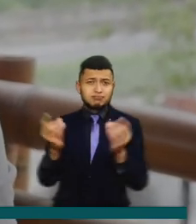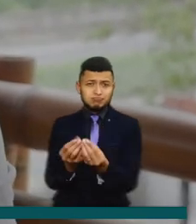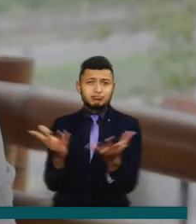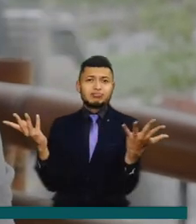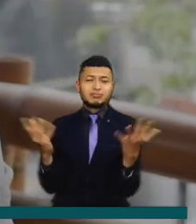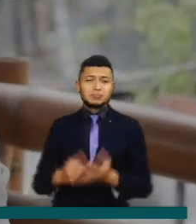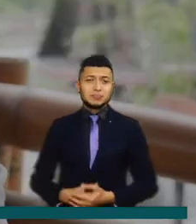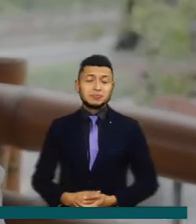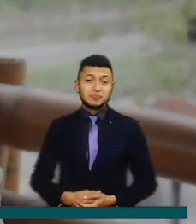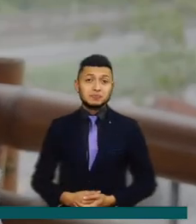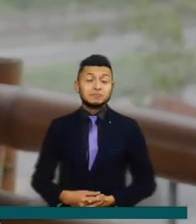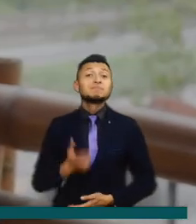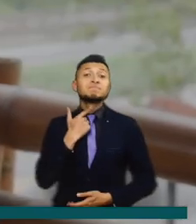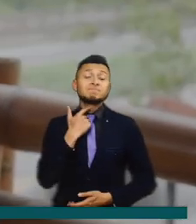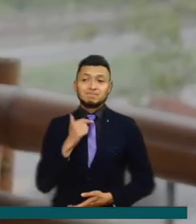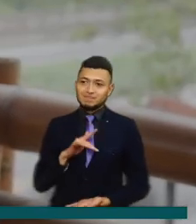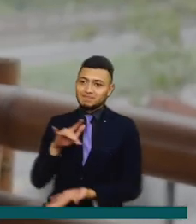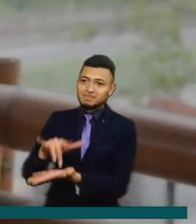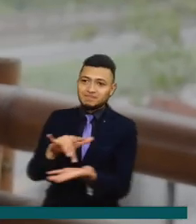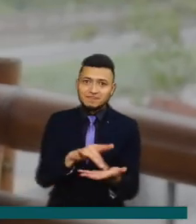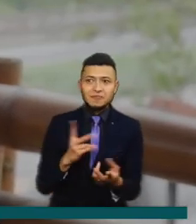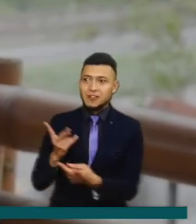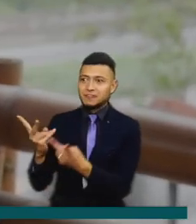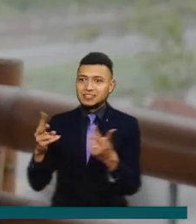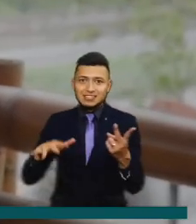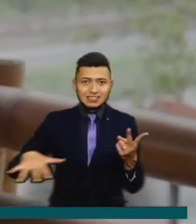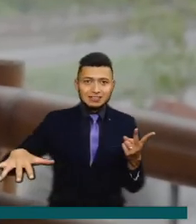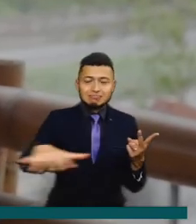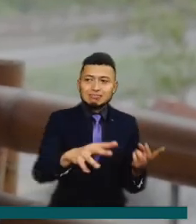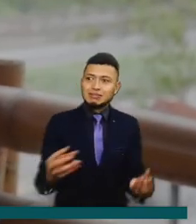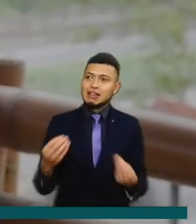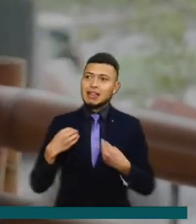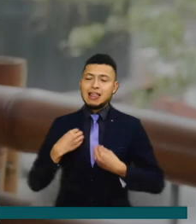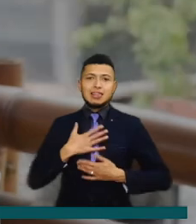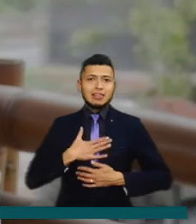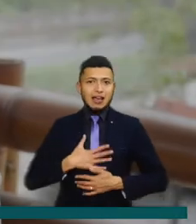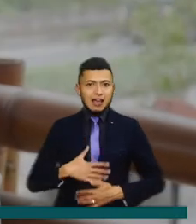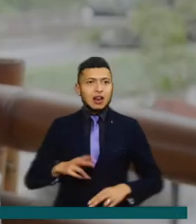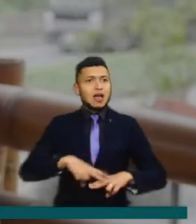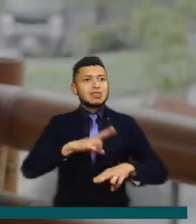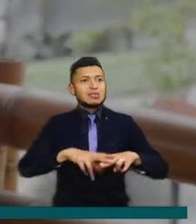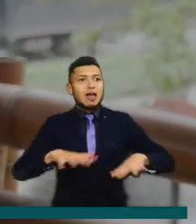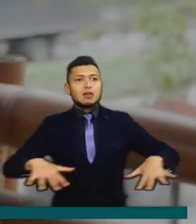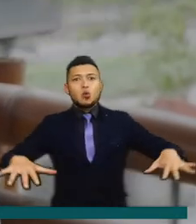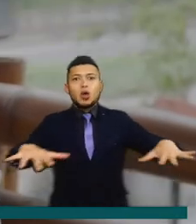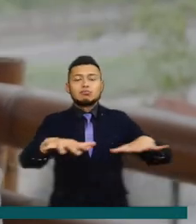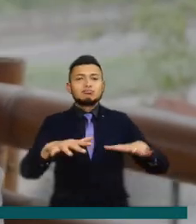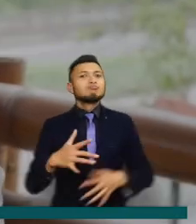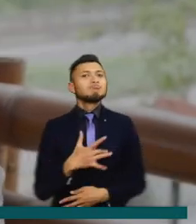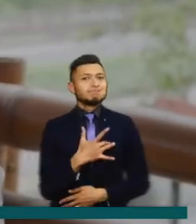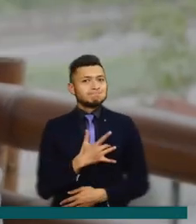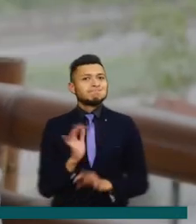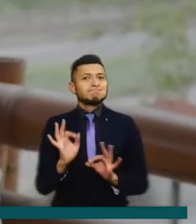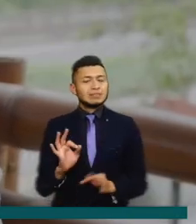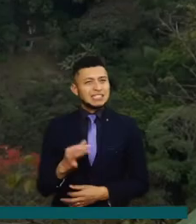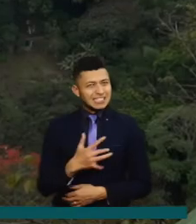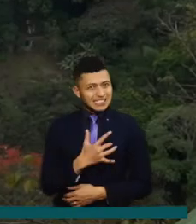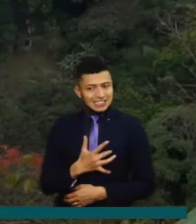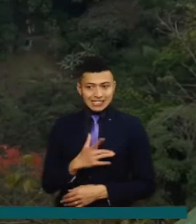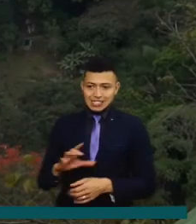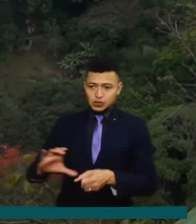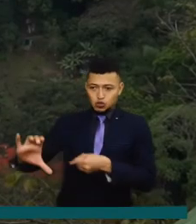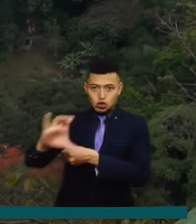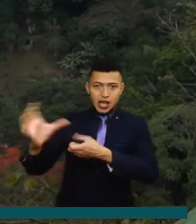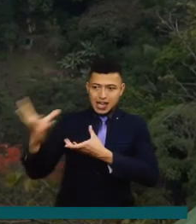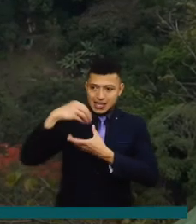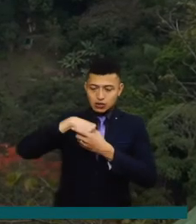visitar espacios donde la tranquilidad se note, me gustan los espacios con naturaleza, me parece que dentro de la